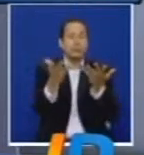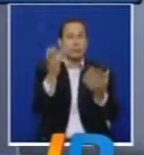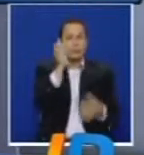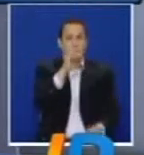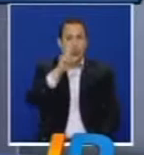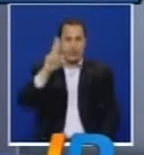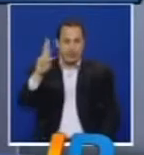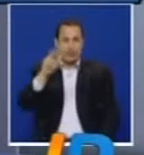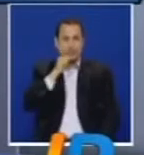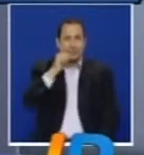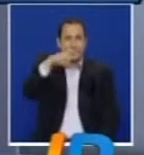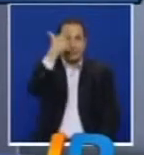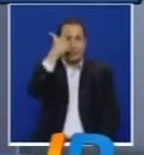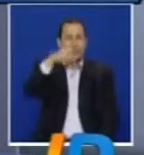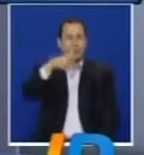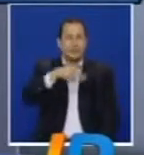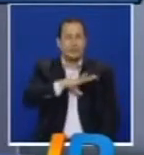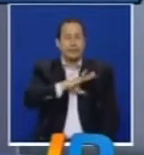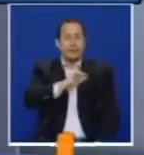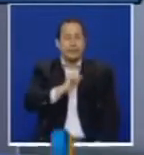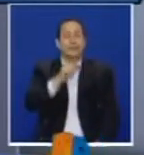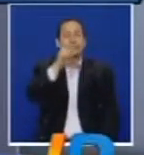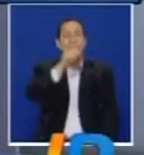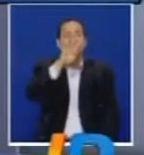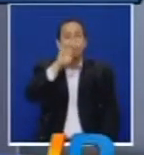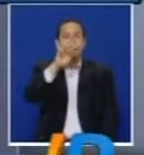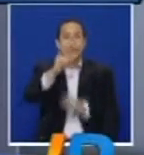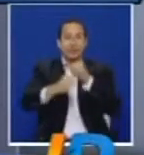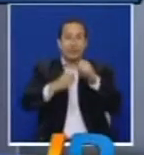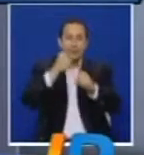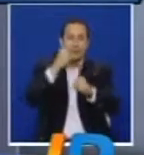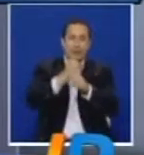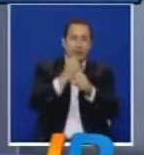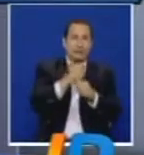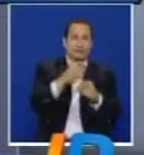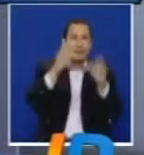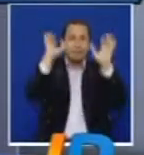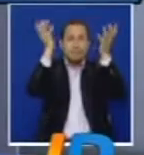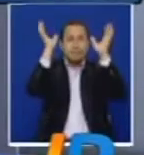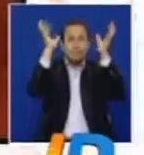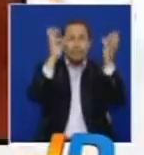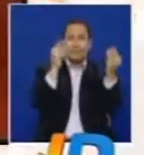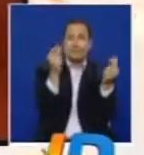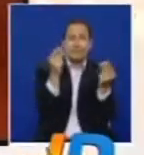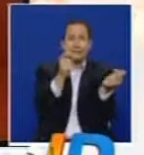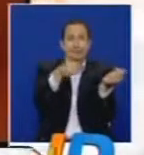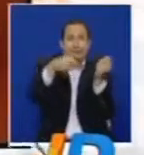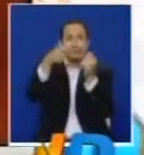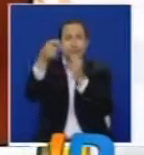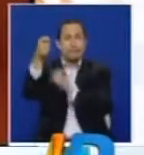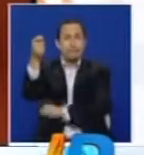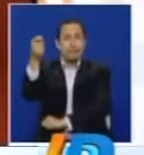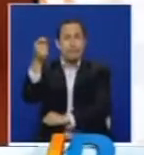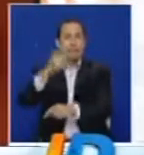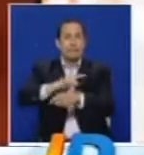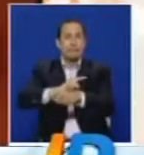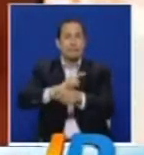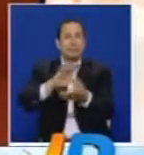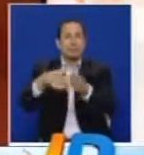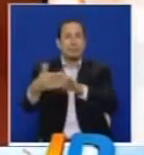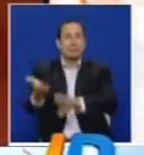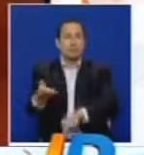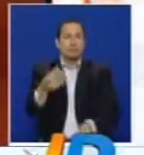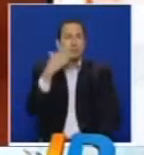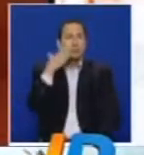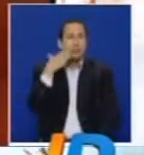joven dominicano de 19 años murió cuando era trasladado a un centro asistencial. El joven dominicano de 19